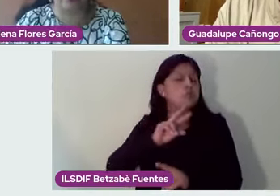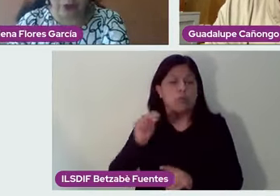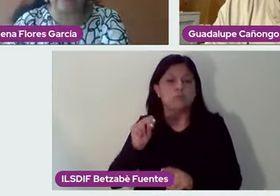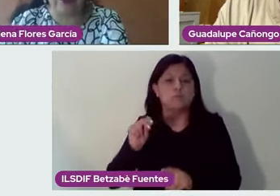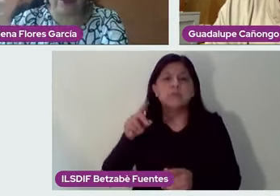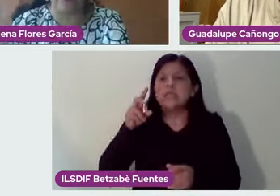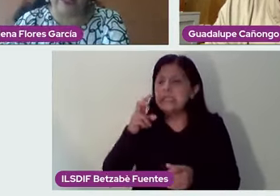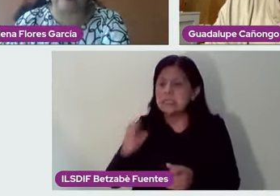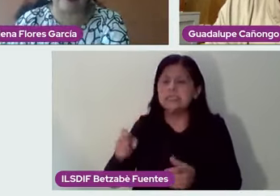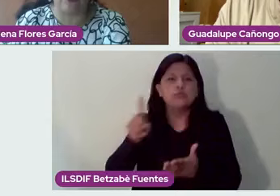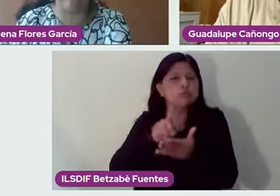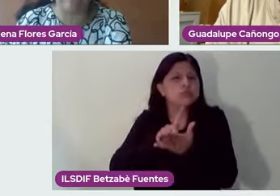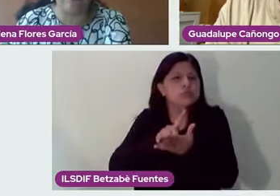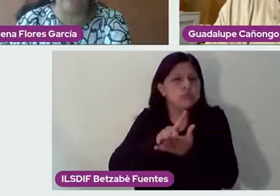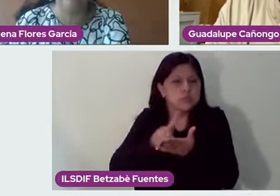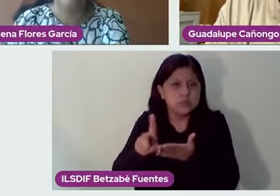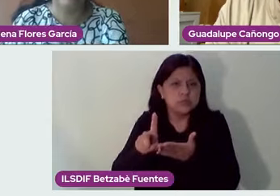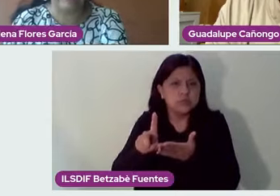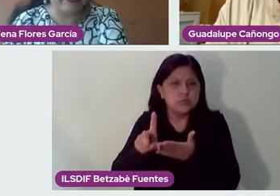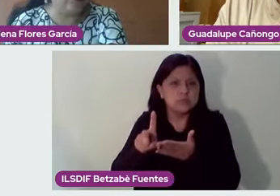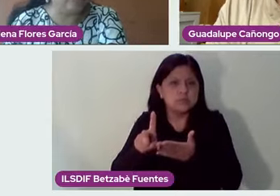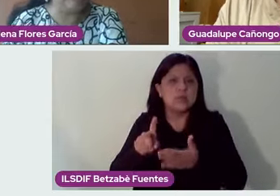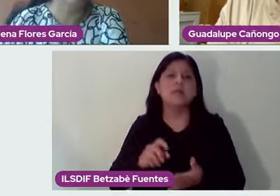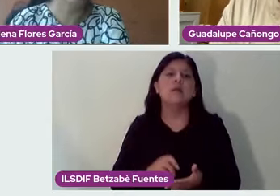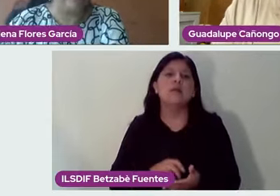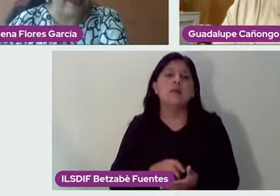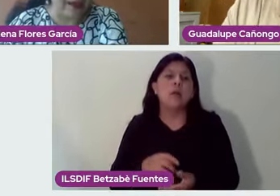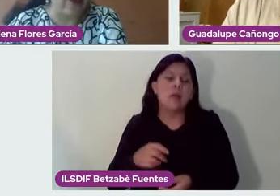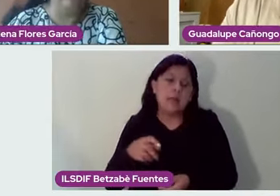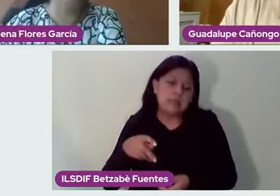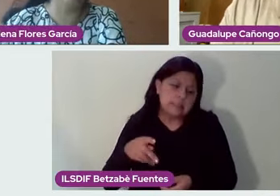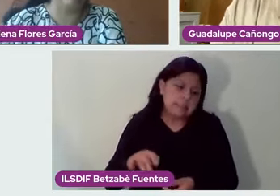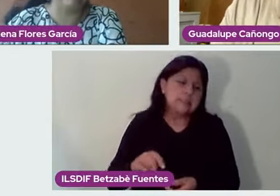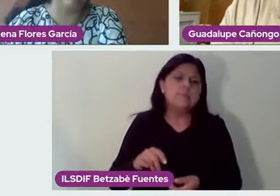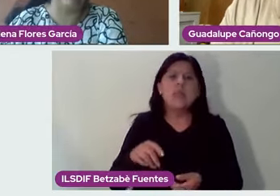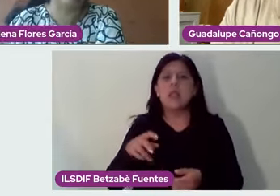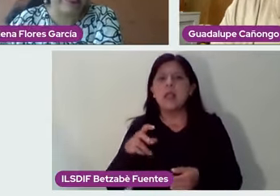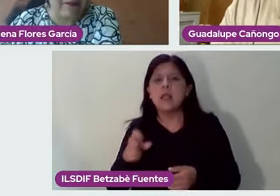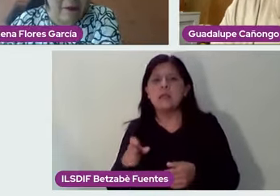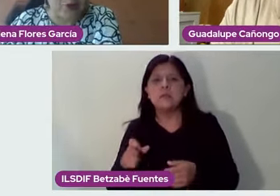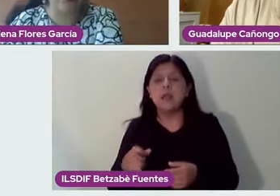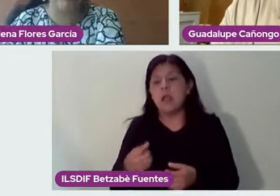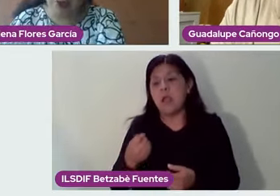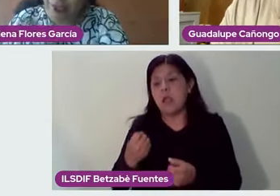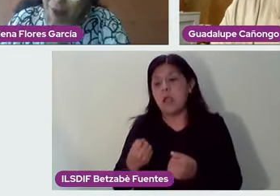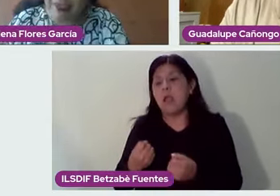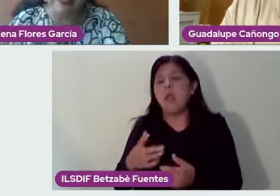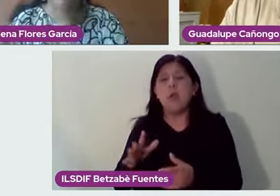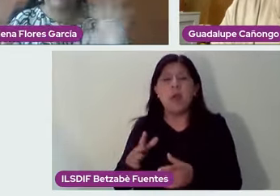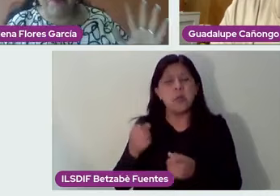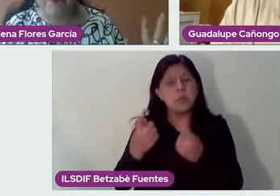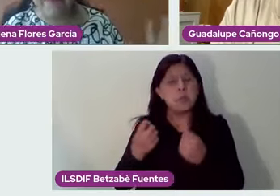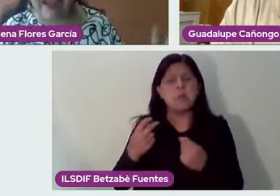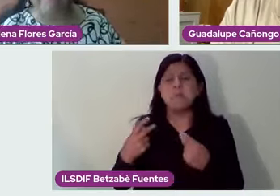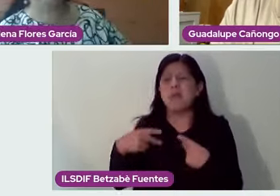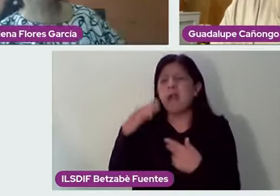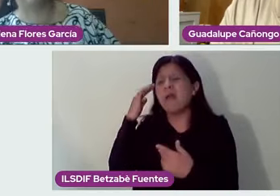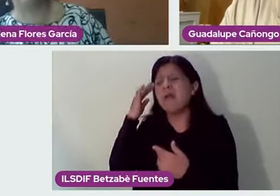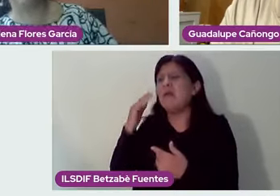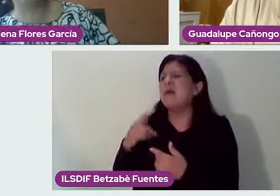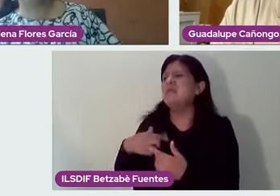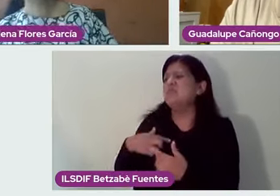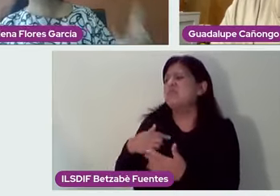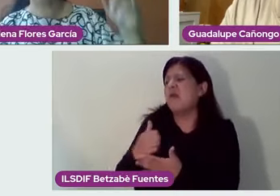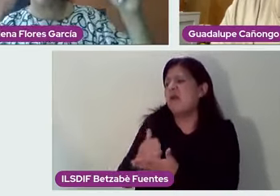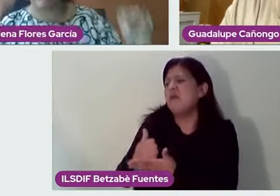existen otras connotaciones, como bien ya lo refirió, que es sobre ¿no? esta parte de hacer el favorcito, que también está muy mal